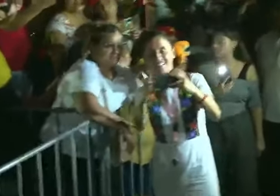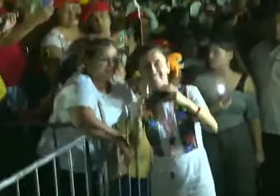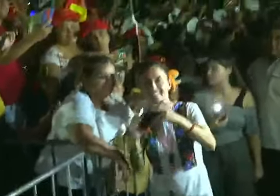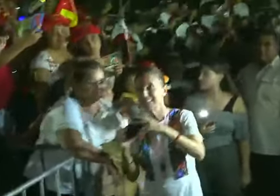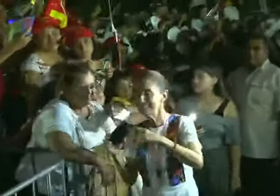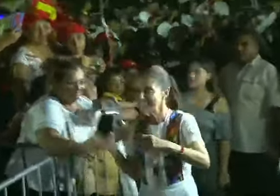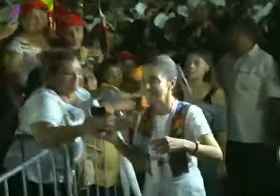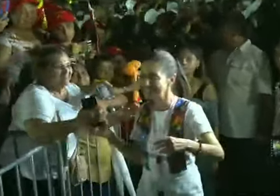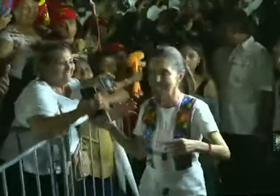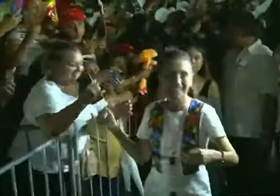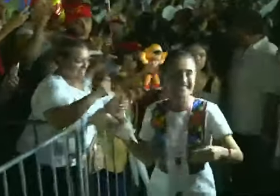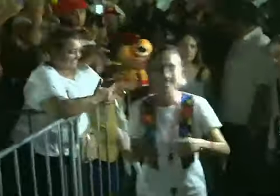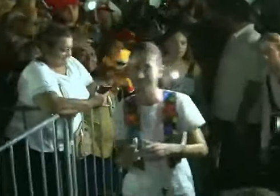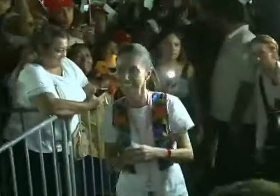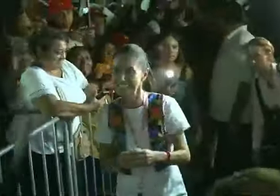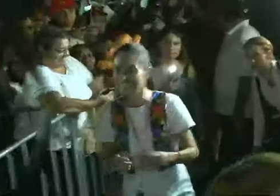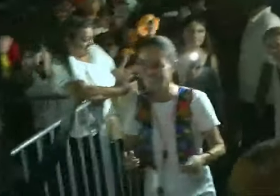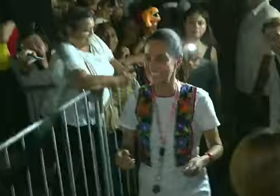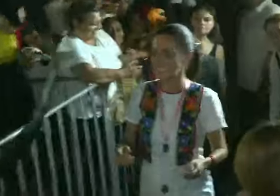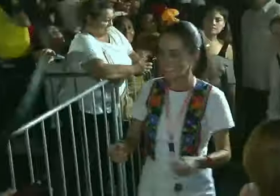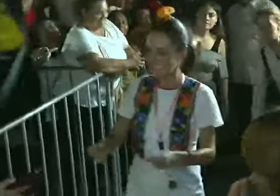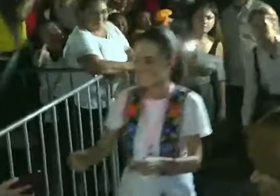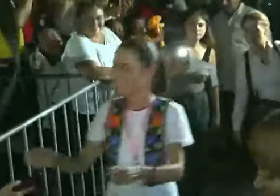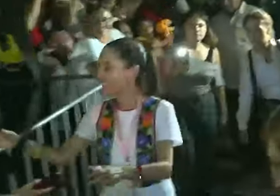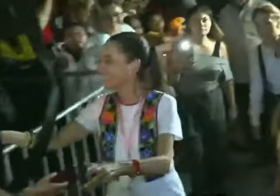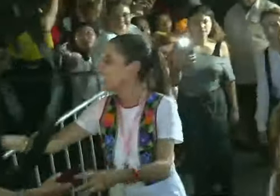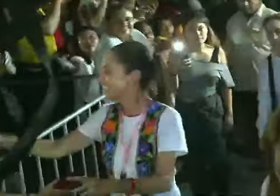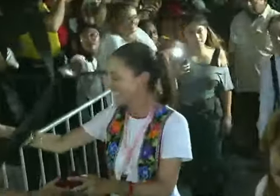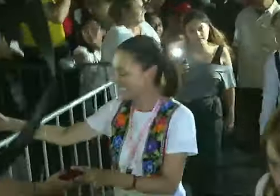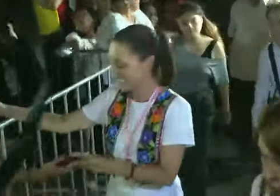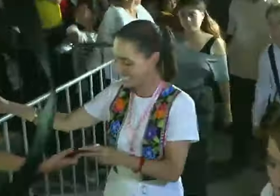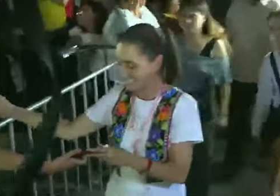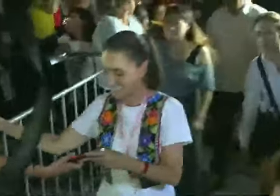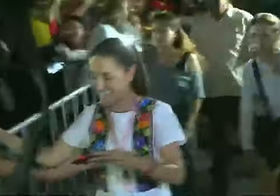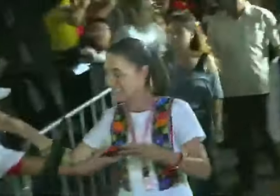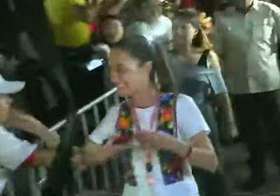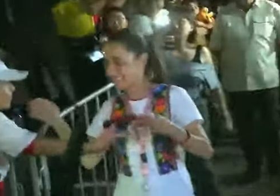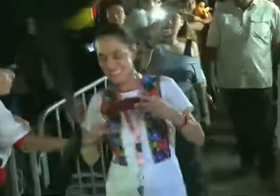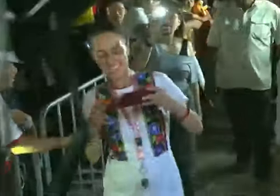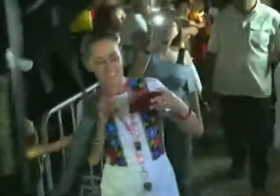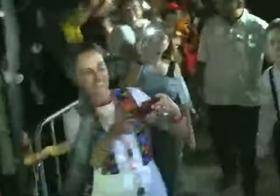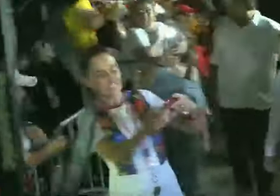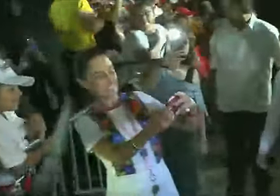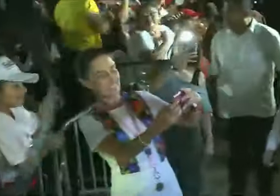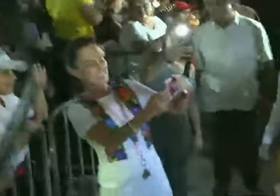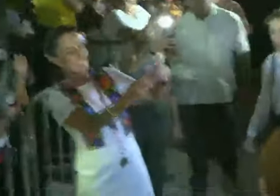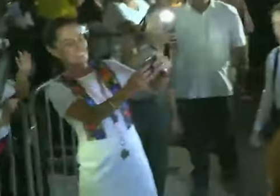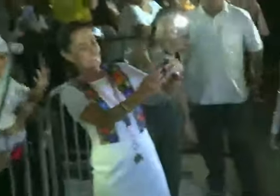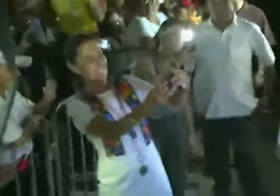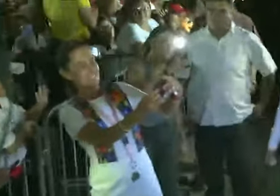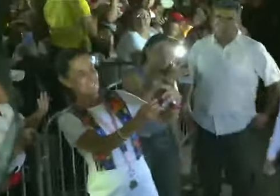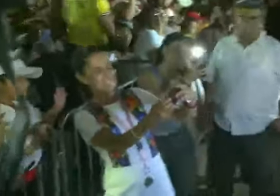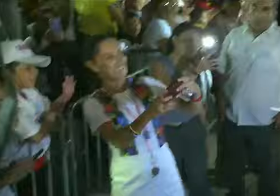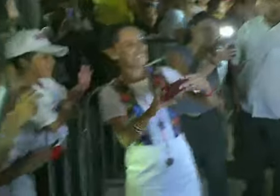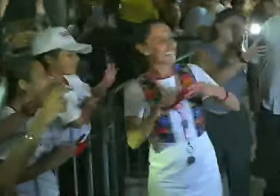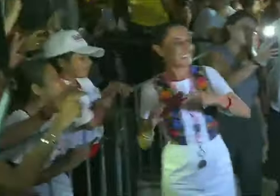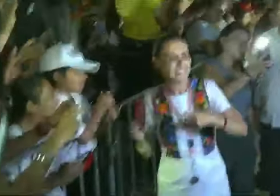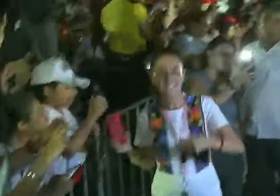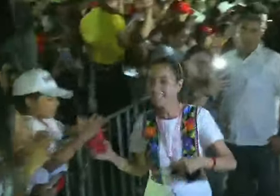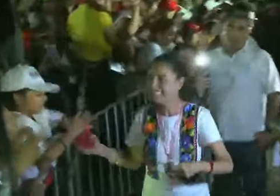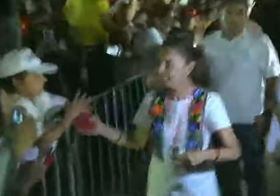desarrollo del bienestar de la alegría El camino de la transformación el camino donde todos vamos a